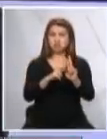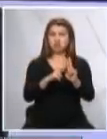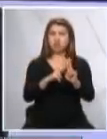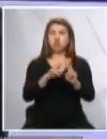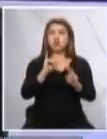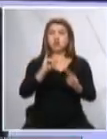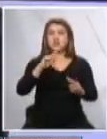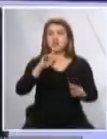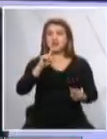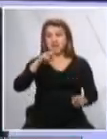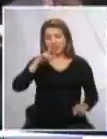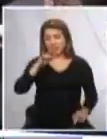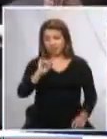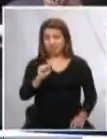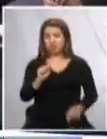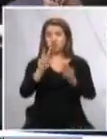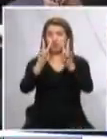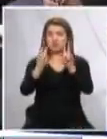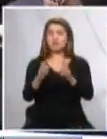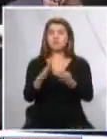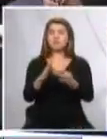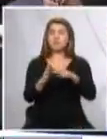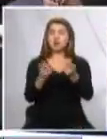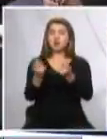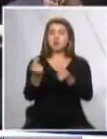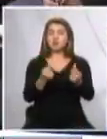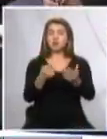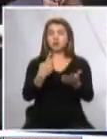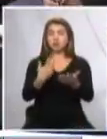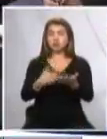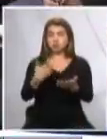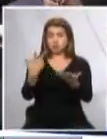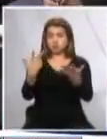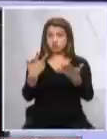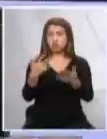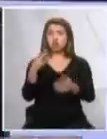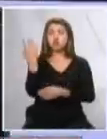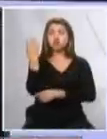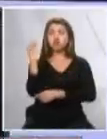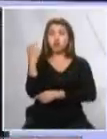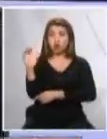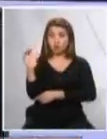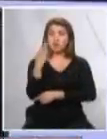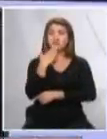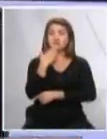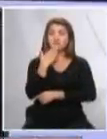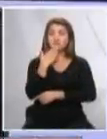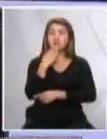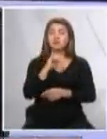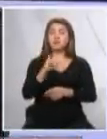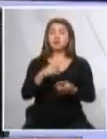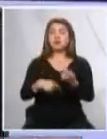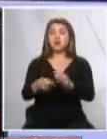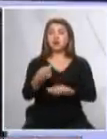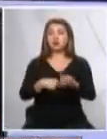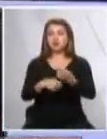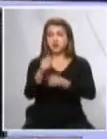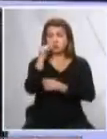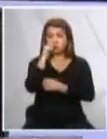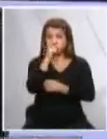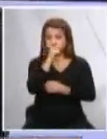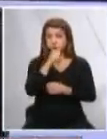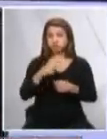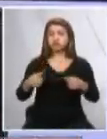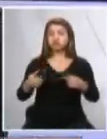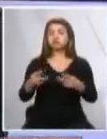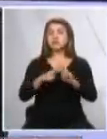en Islandia con el caso de la crisis económica del 2008, se hizo en Colombia después del caso de los narcotraficantes cooptando